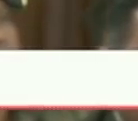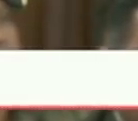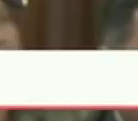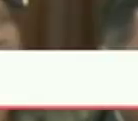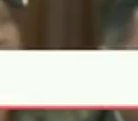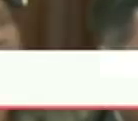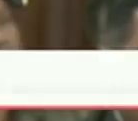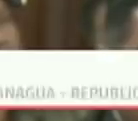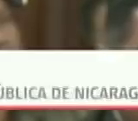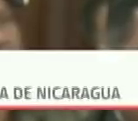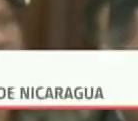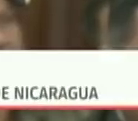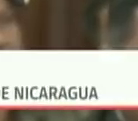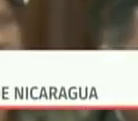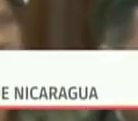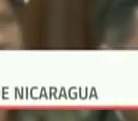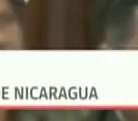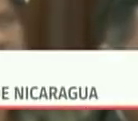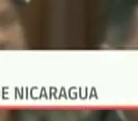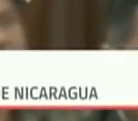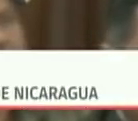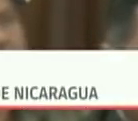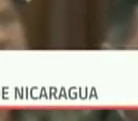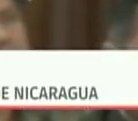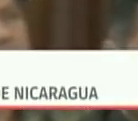como pueblos latinoamericanos y del Caribe.